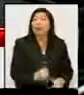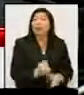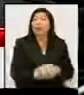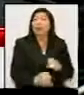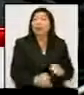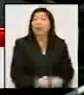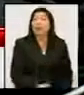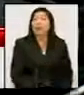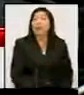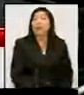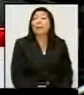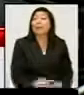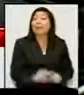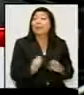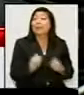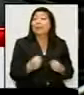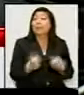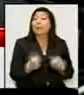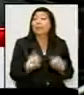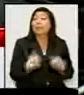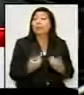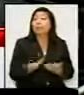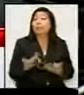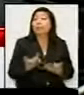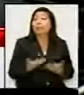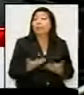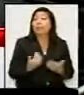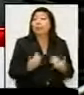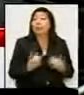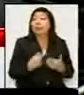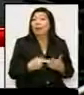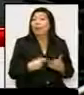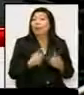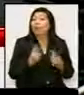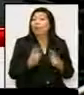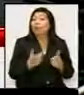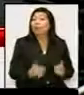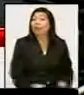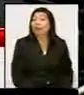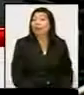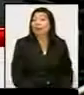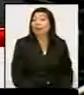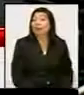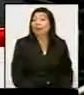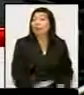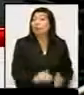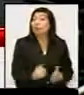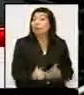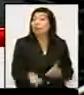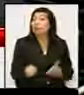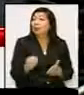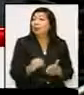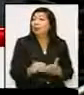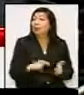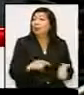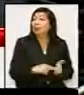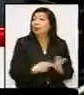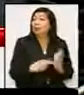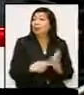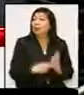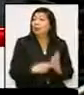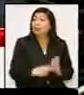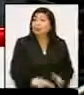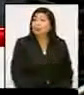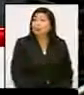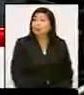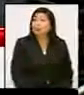internacional. Pero si tenemos una concesión, alguien tenía que ser el supervisor. Toda concesión implica a un ente